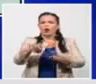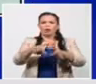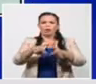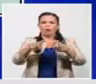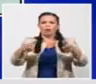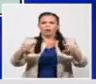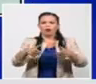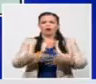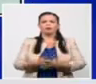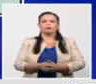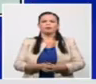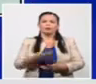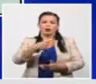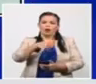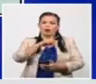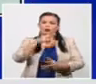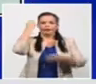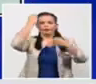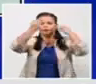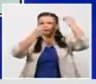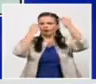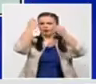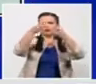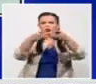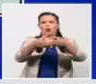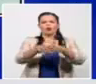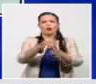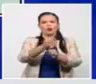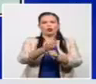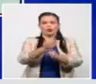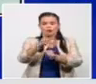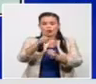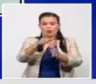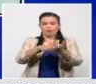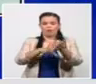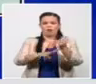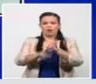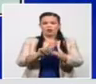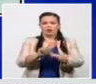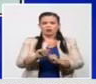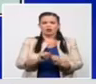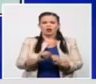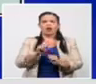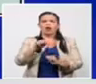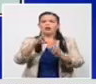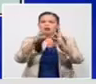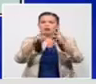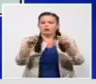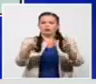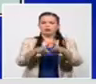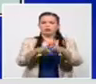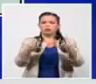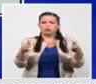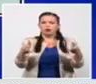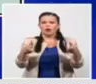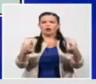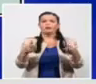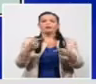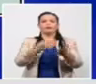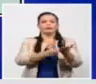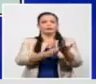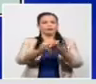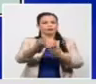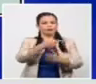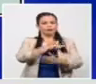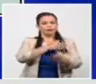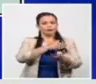evaluábamos anoche con su director y su equipo de trabajo, un número importante de casos en los últimos días,